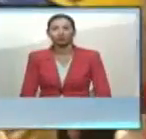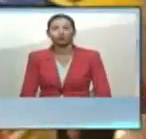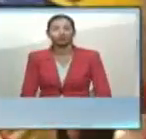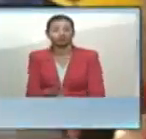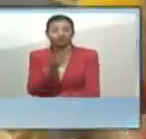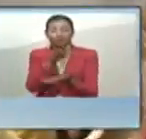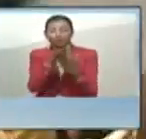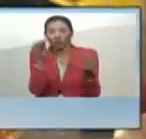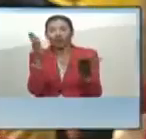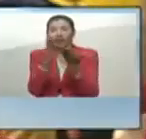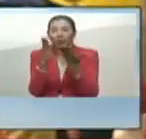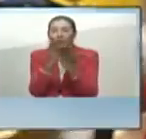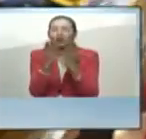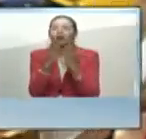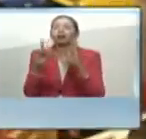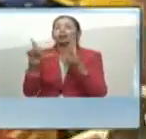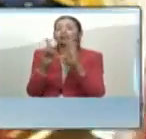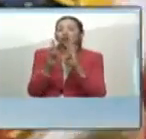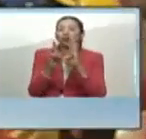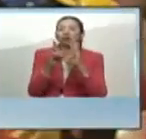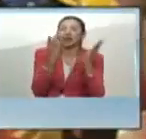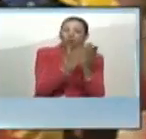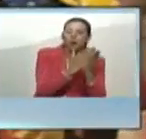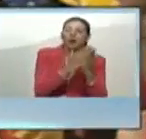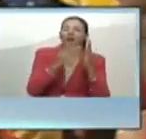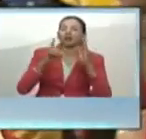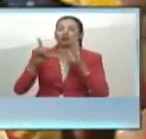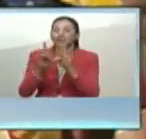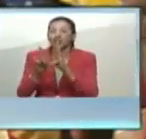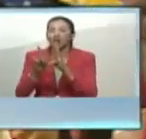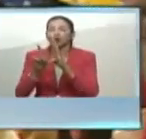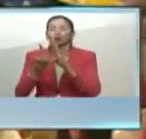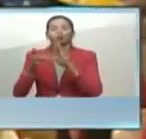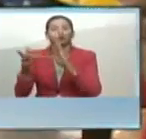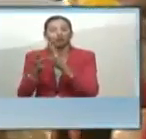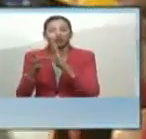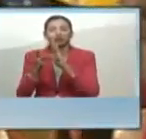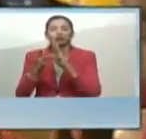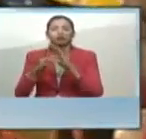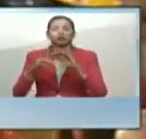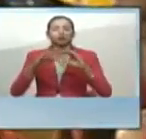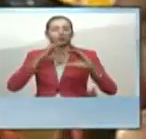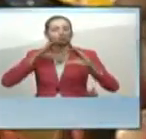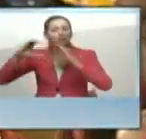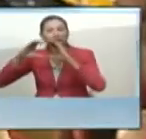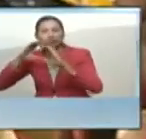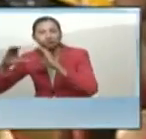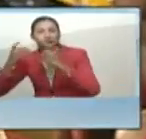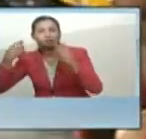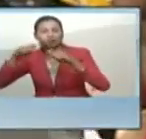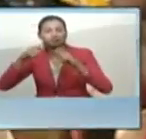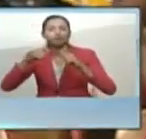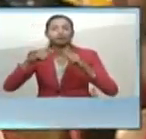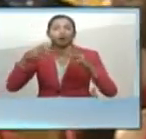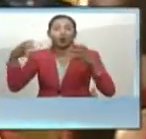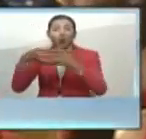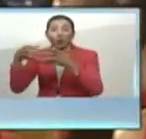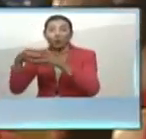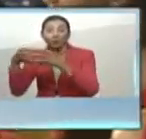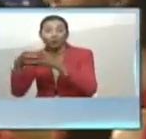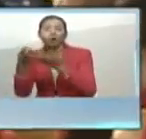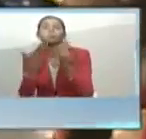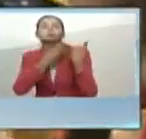escuelas técnicas, en las escuelas primarias, en los liceos, el fortalecimiento comunicacional con nuestras brigadas estudiantiles de comunicación.